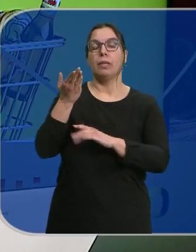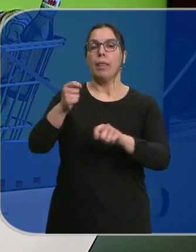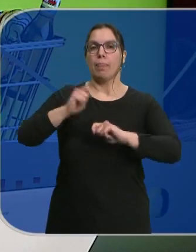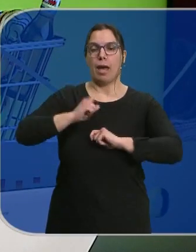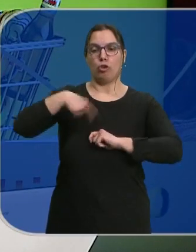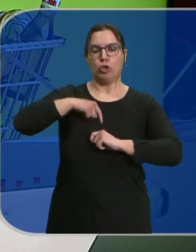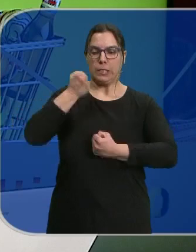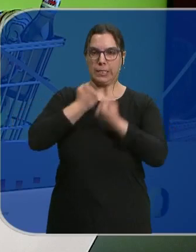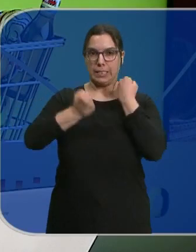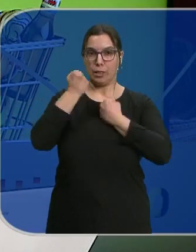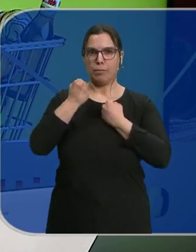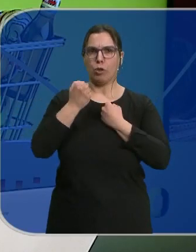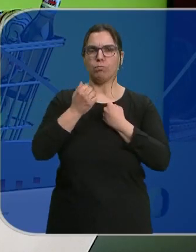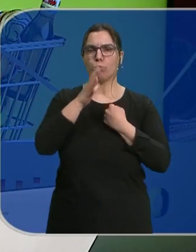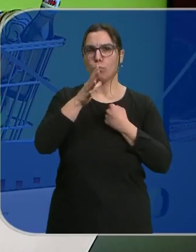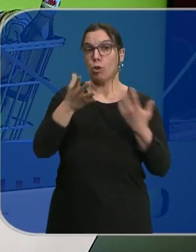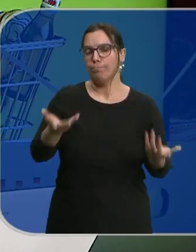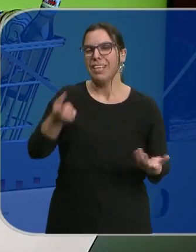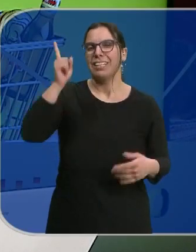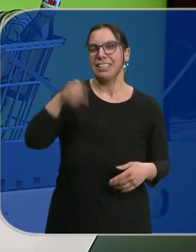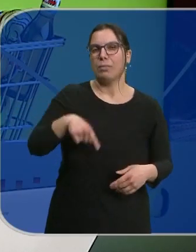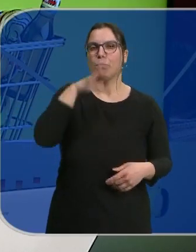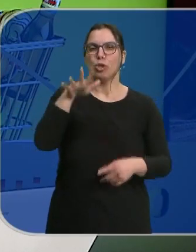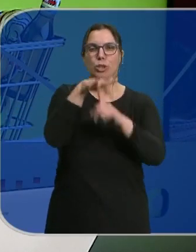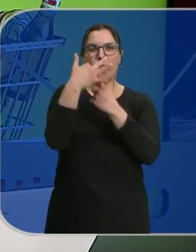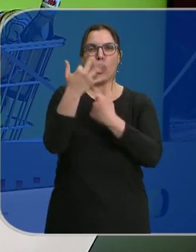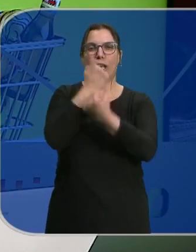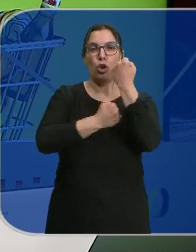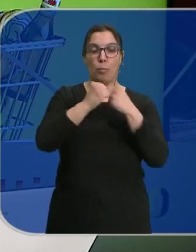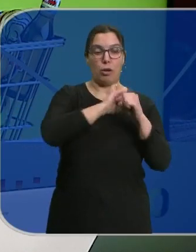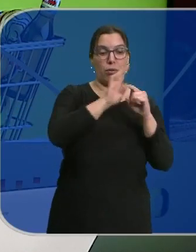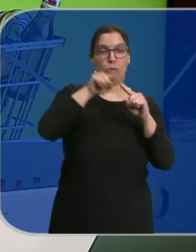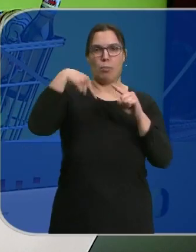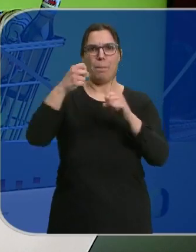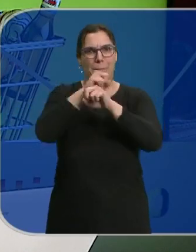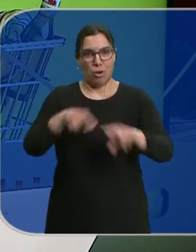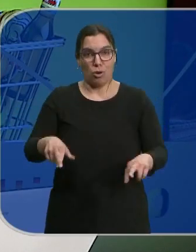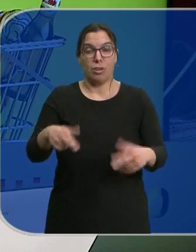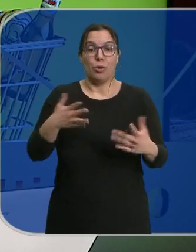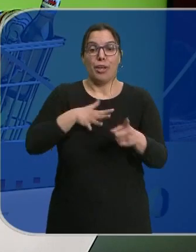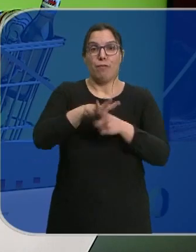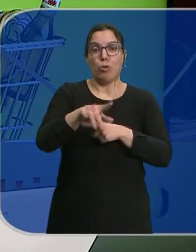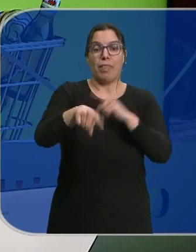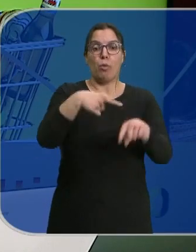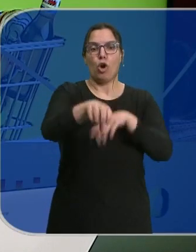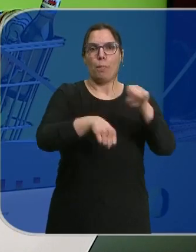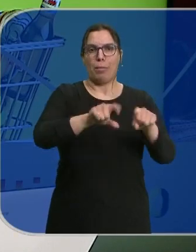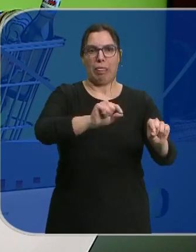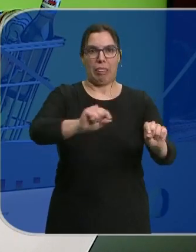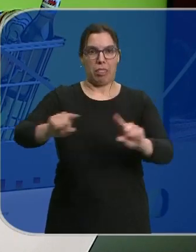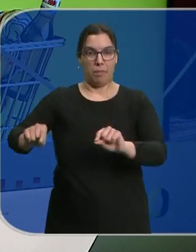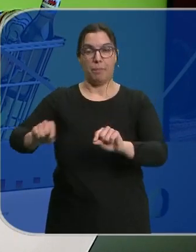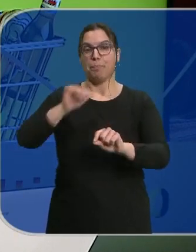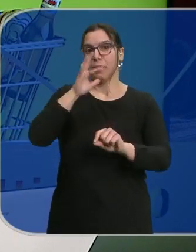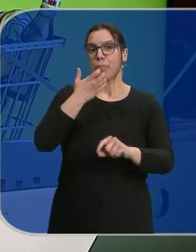apretemos el cinturón. Un estudio revela que nuestra situación económica ha empeorado tras la pandemia y que eso influye en los productos que compramos.